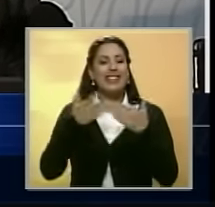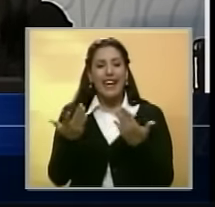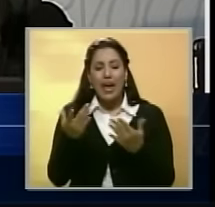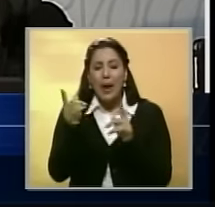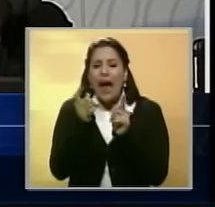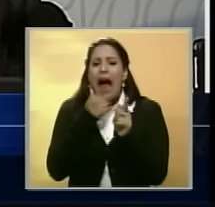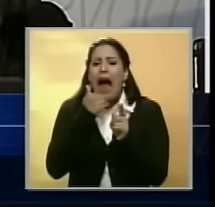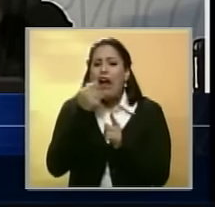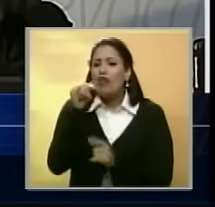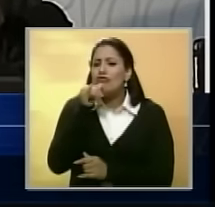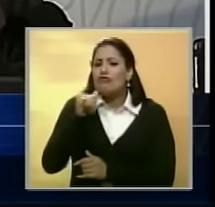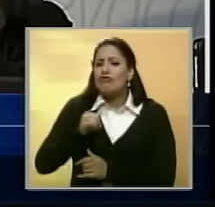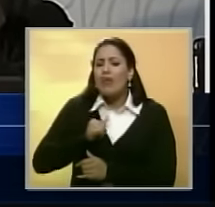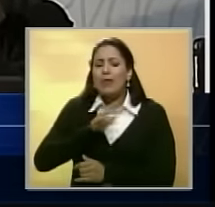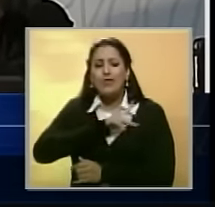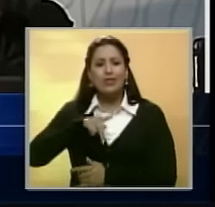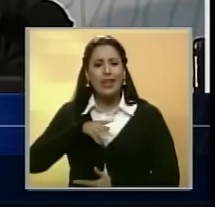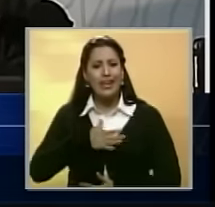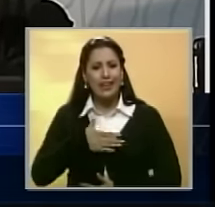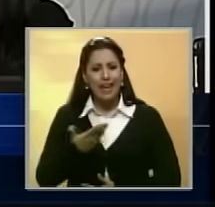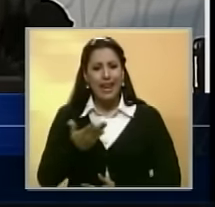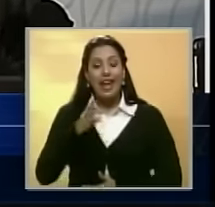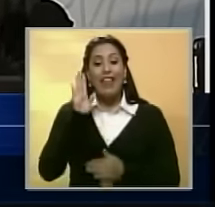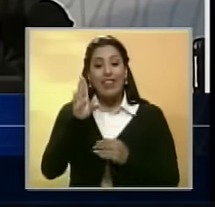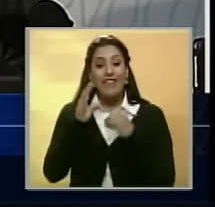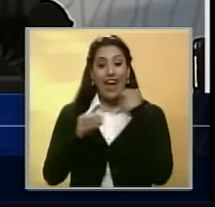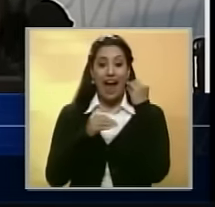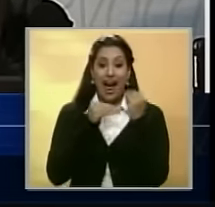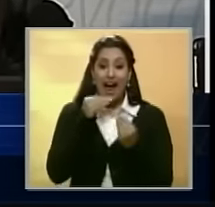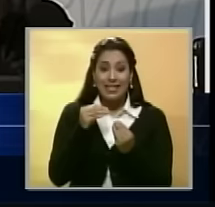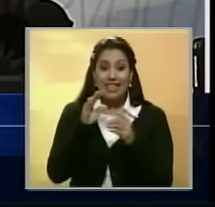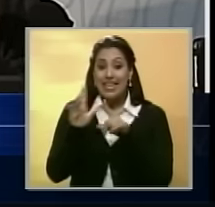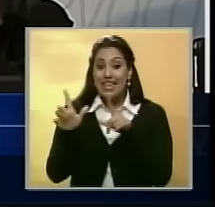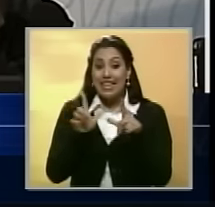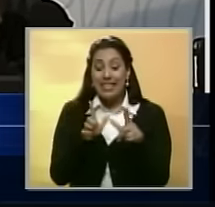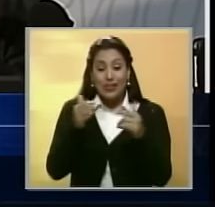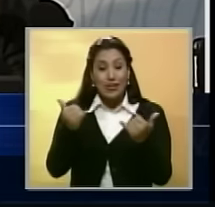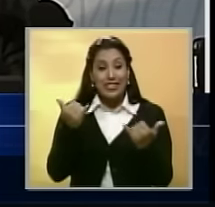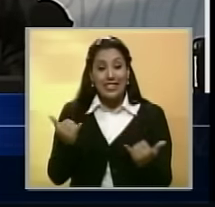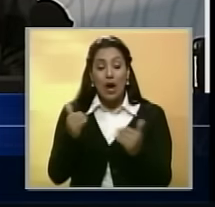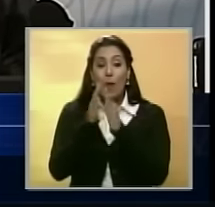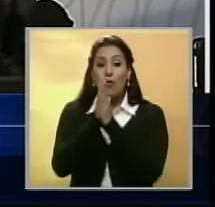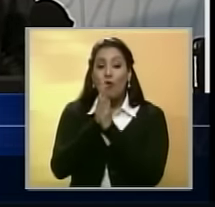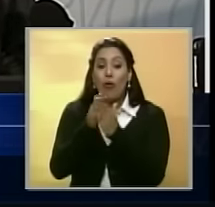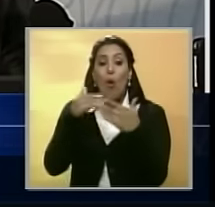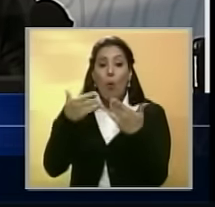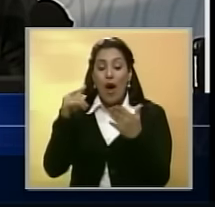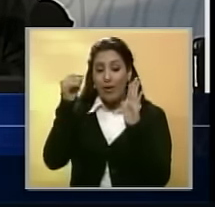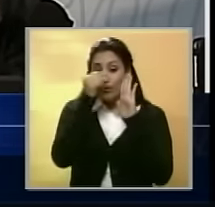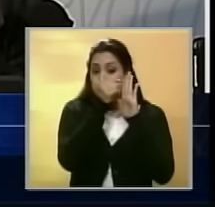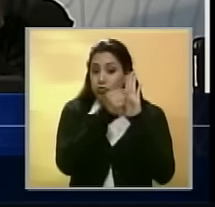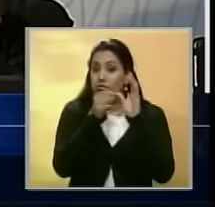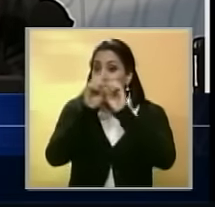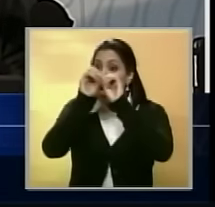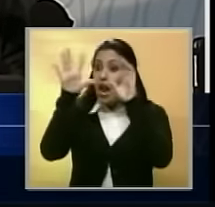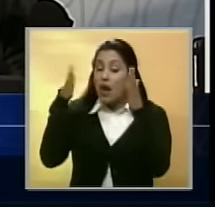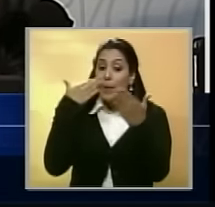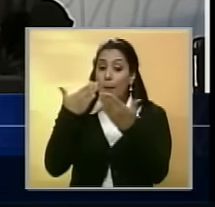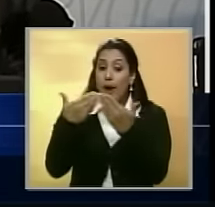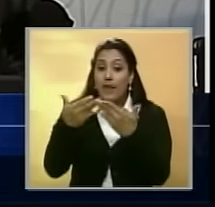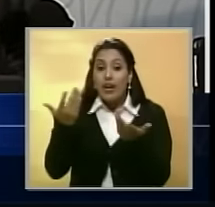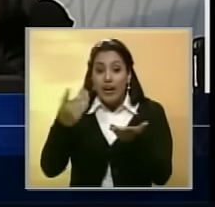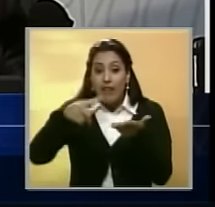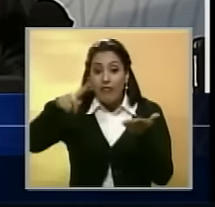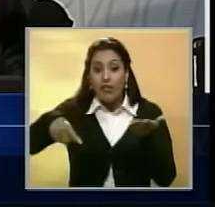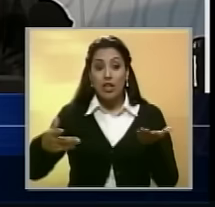un petitorio que queremos que se establezcan ya de inmediato cuáles son los puntos para la validación de